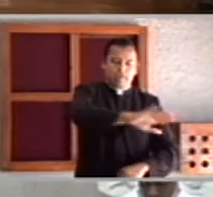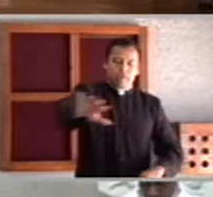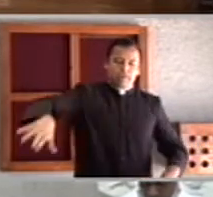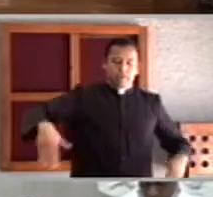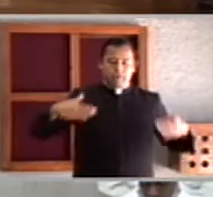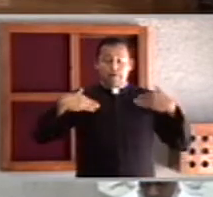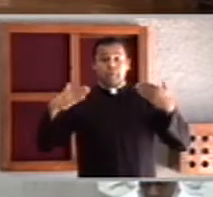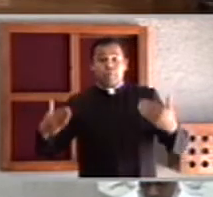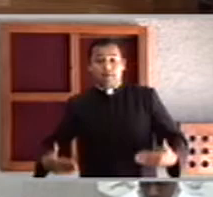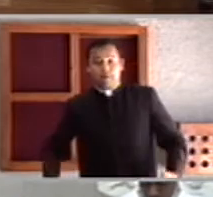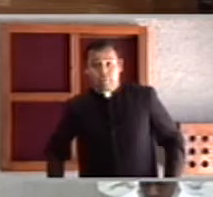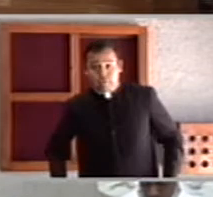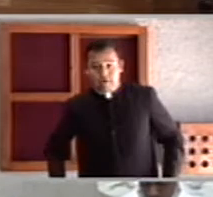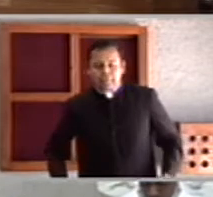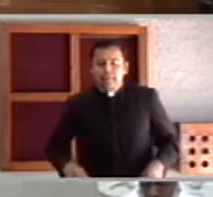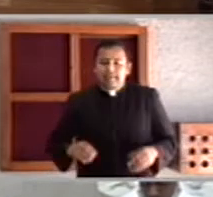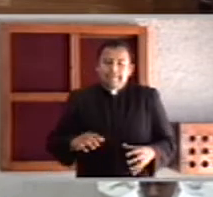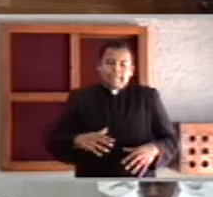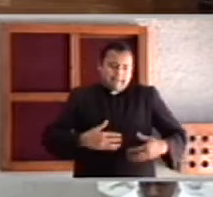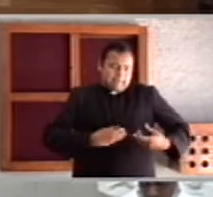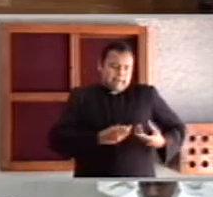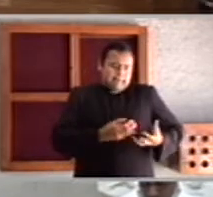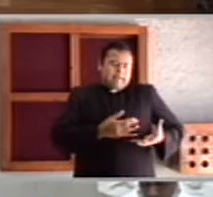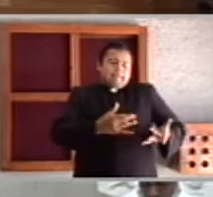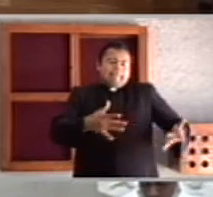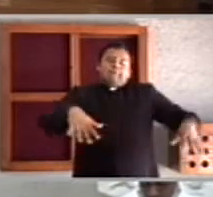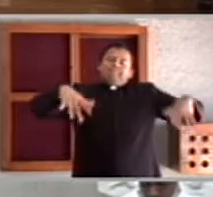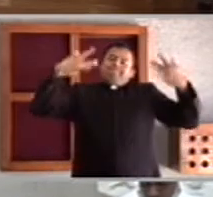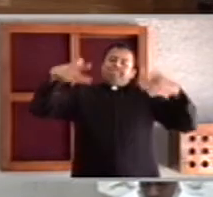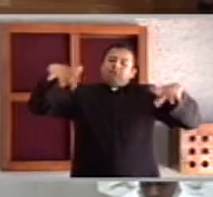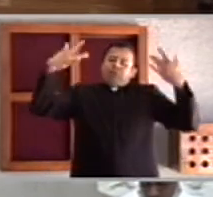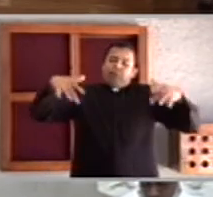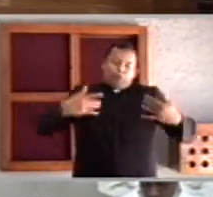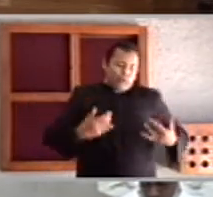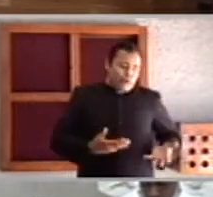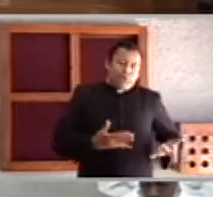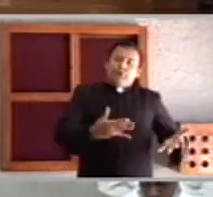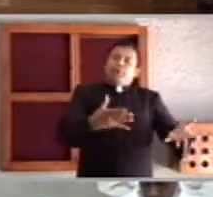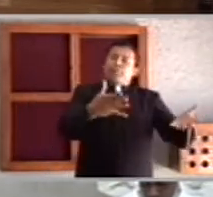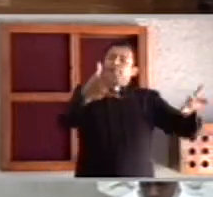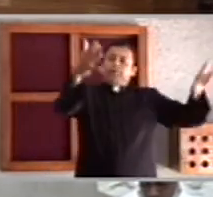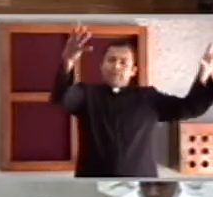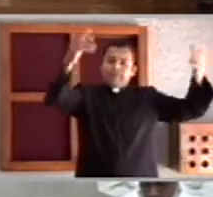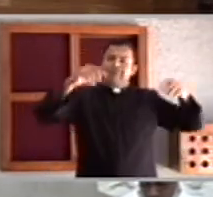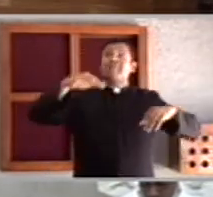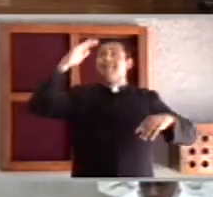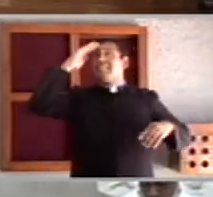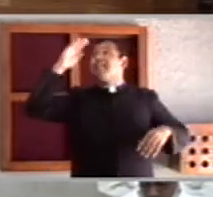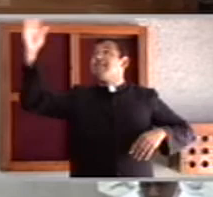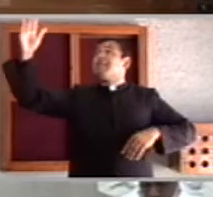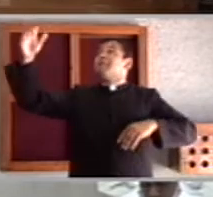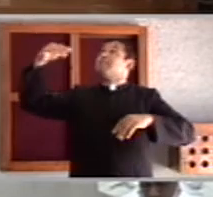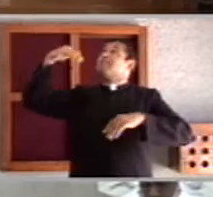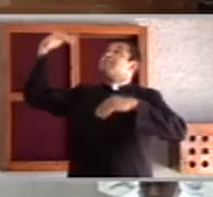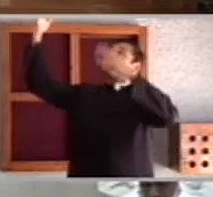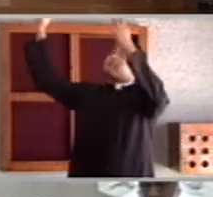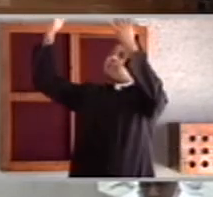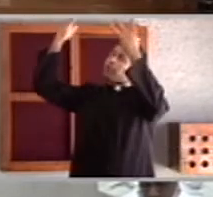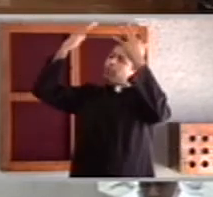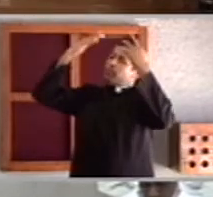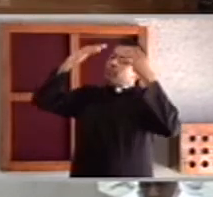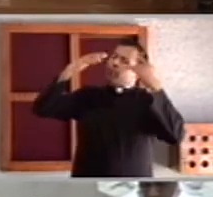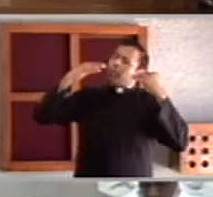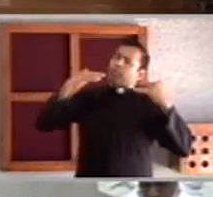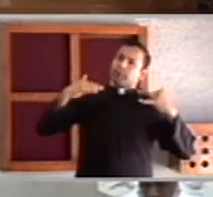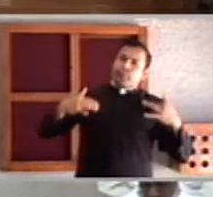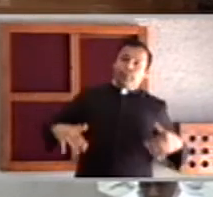Qué grande es la misericordia del Señor, como ha querido Él ungir a toda la